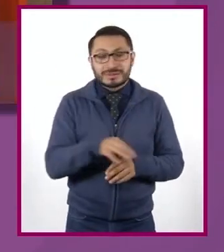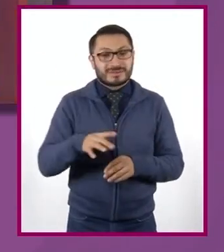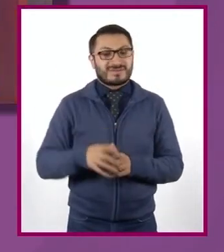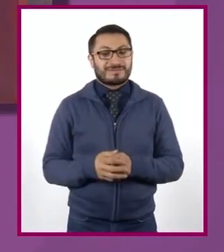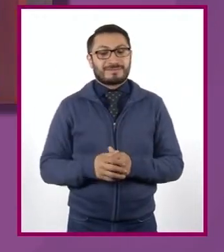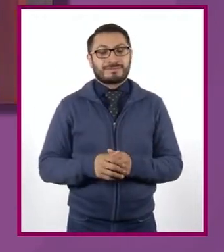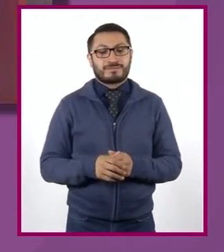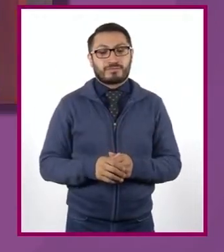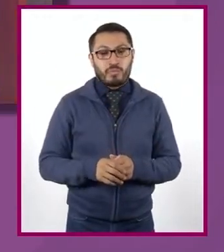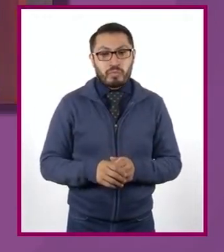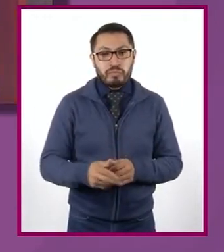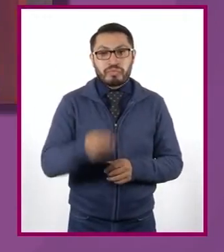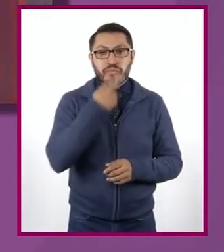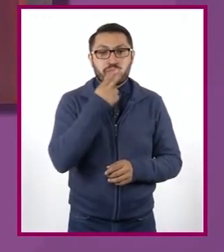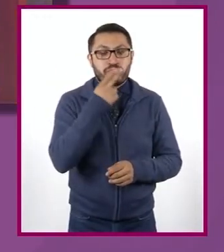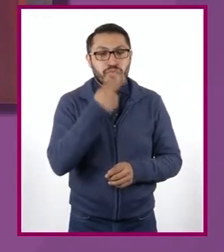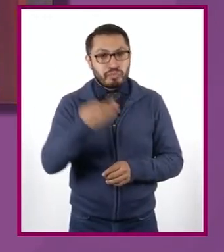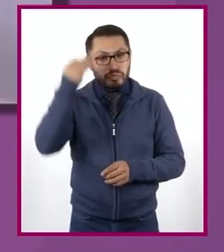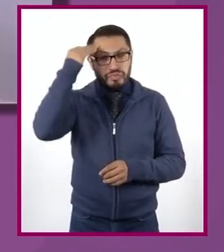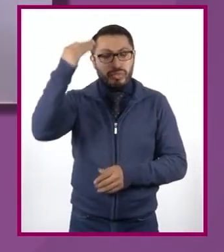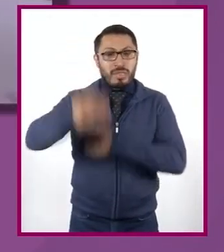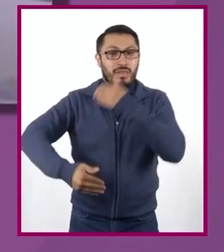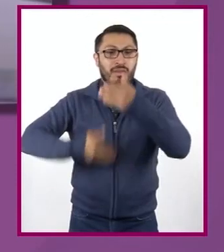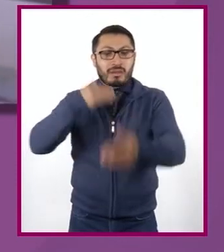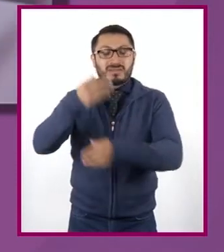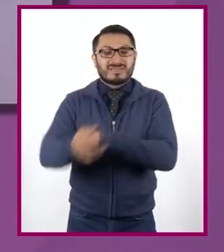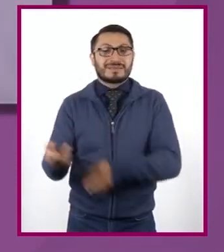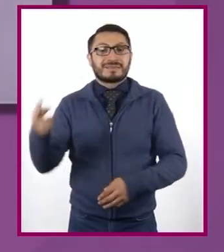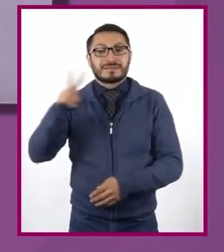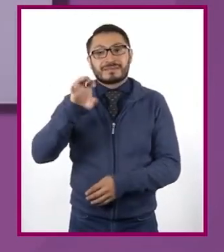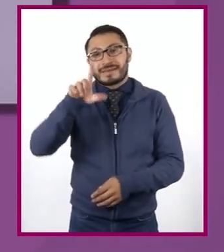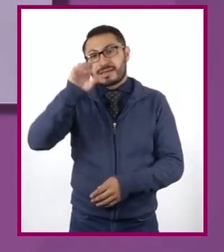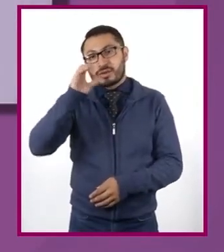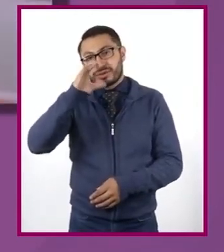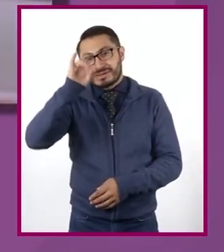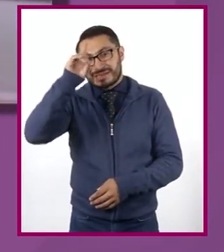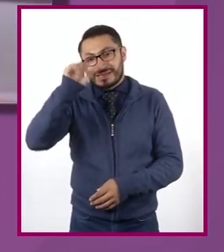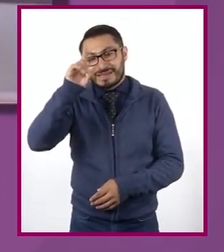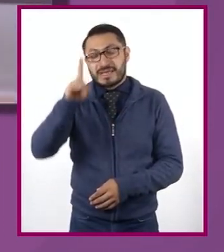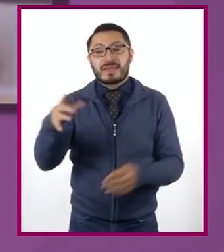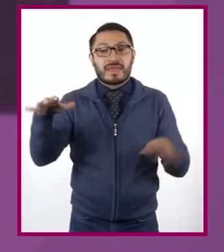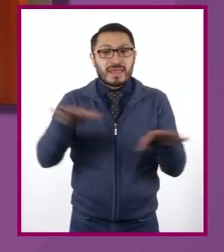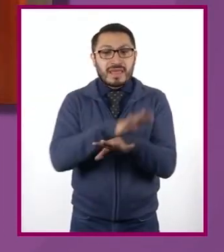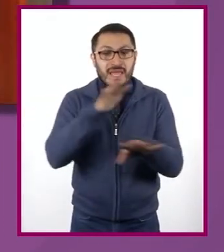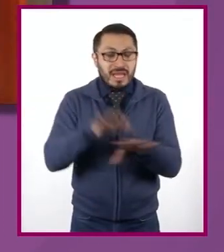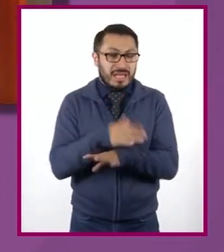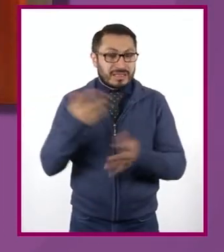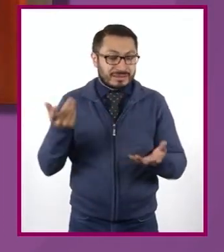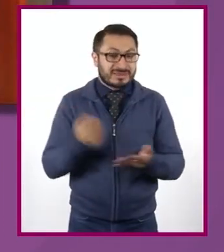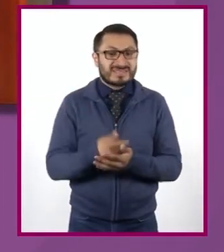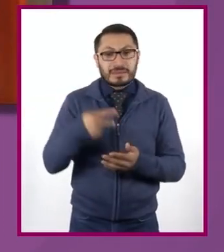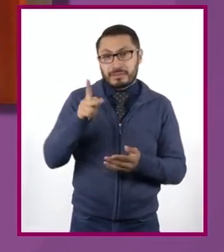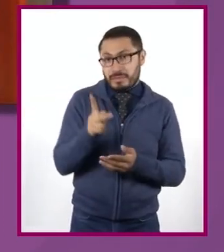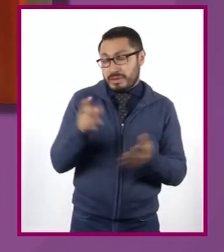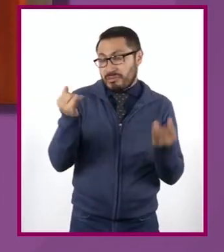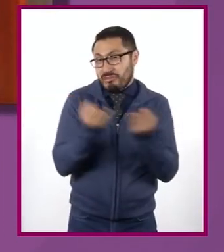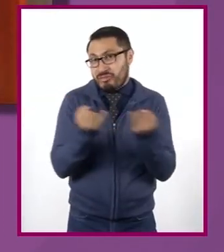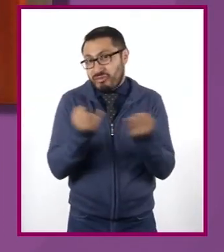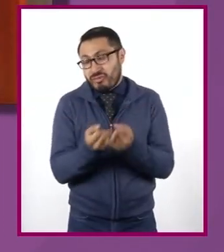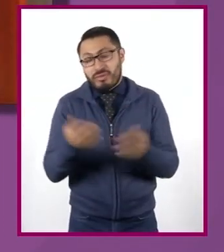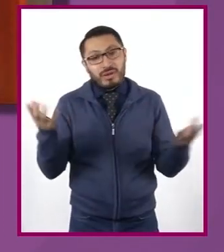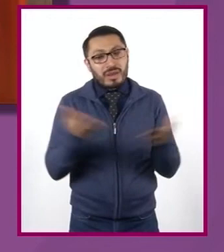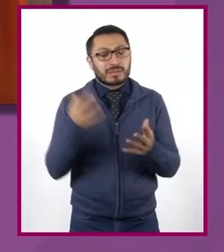útil. A medida que transcurre el tiempo, la velocidad del objeto cambia de manera constante. Pero además, para hacer